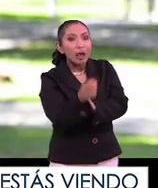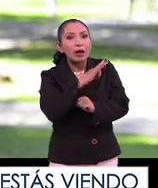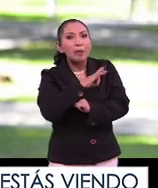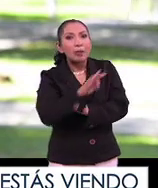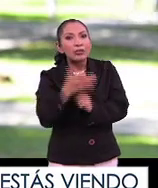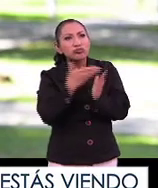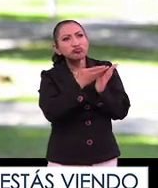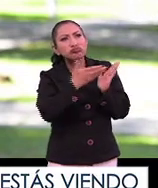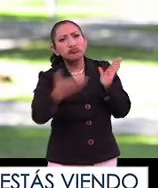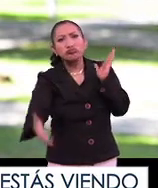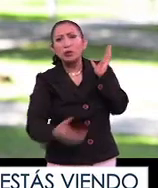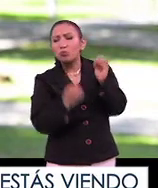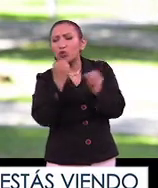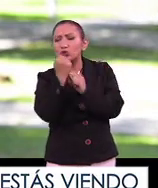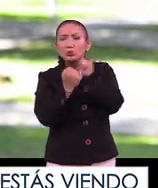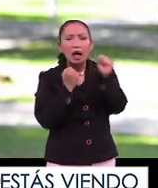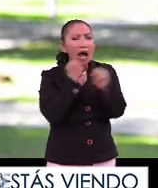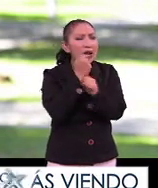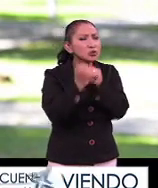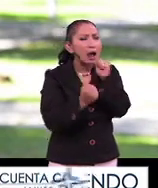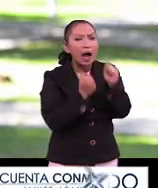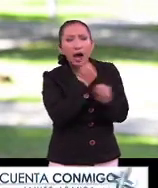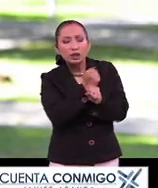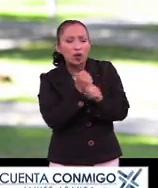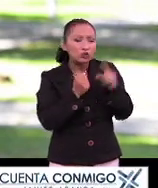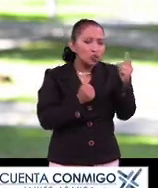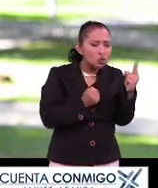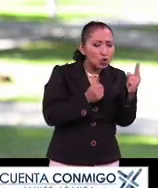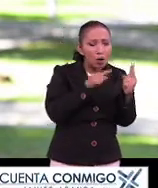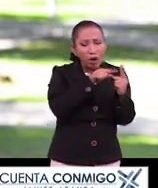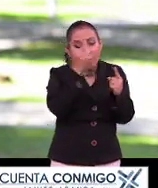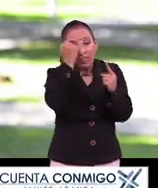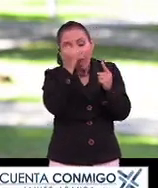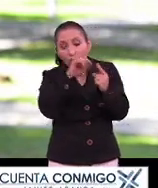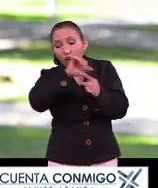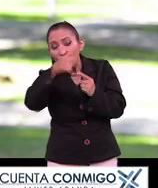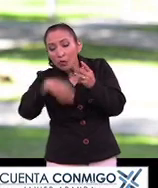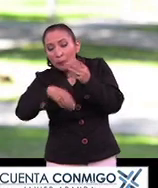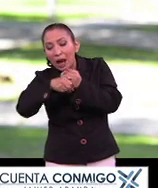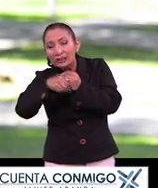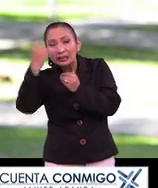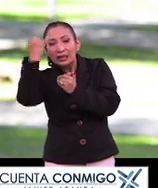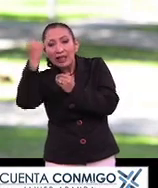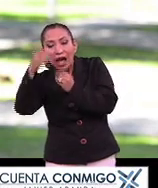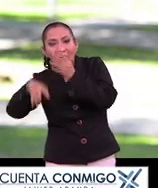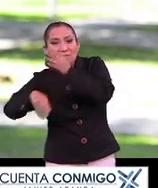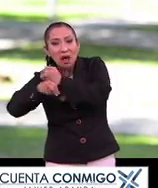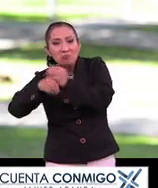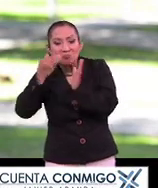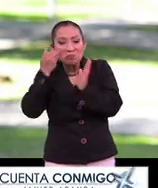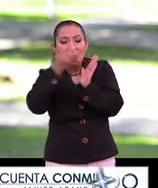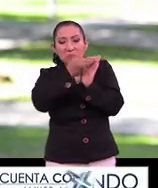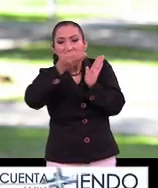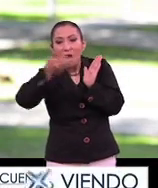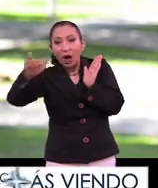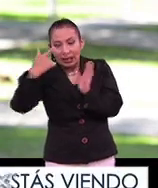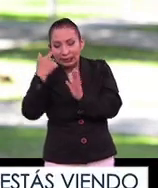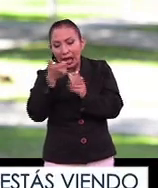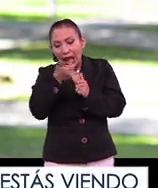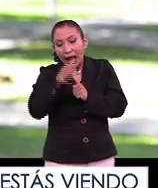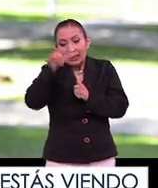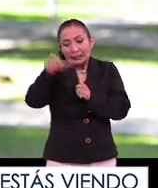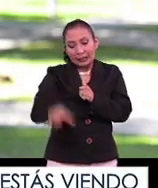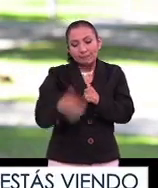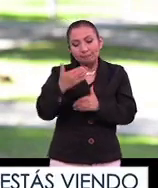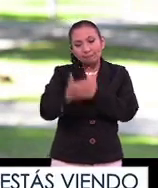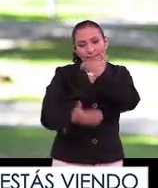pueden haber pasado cientos de miles de años entre uno de estos inventos y el siguiente. Así es como procede